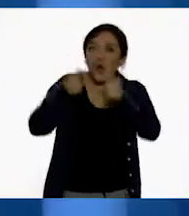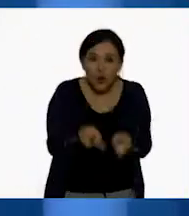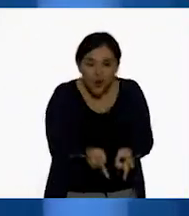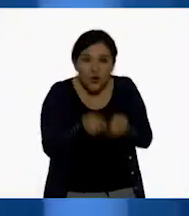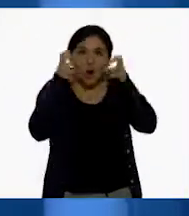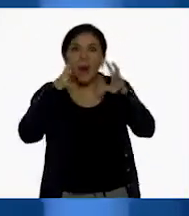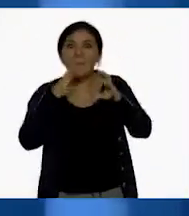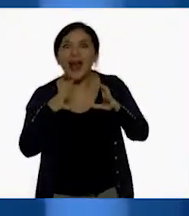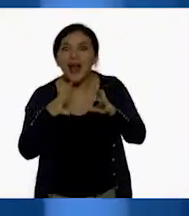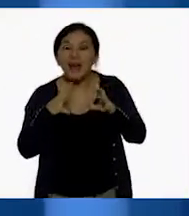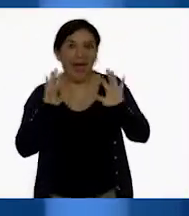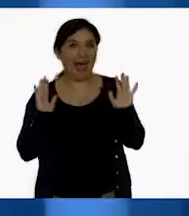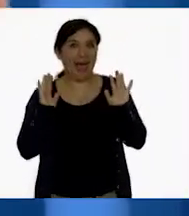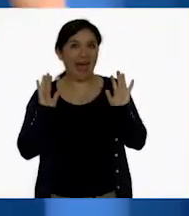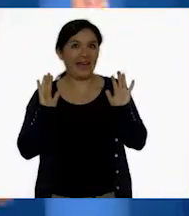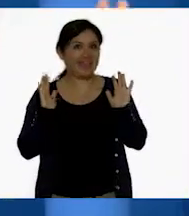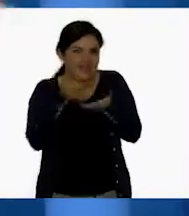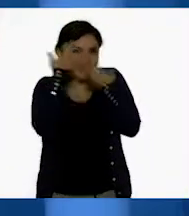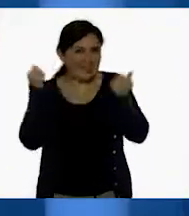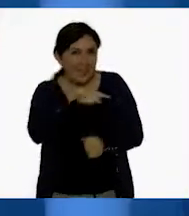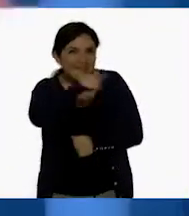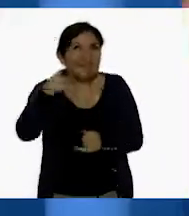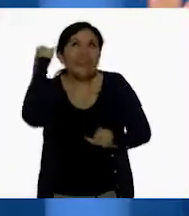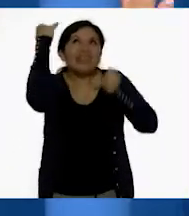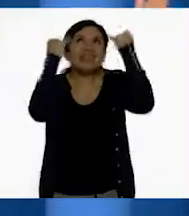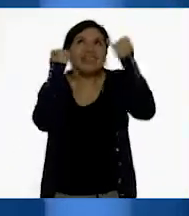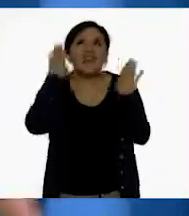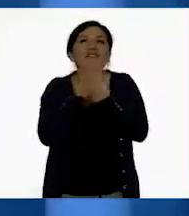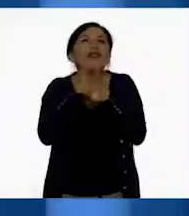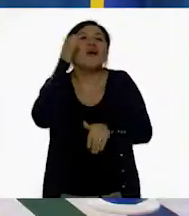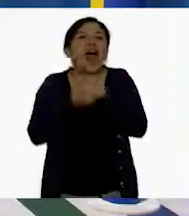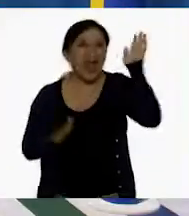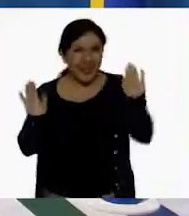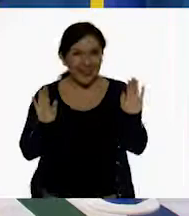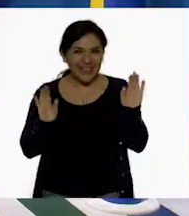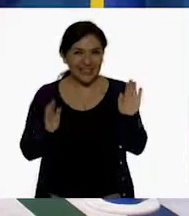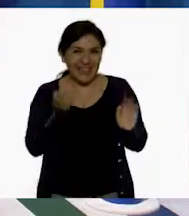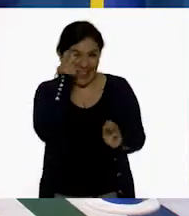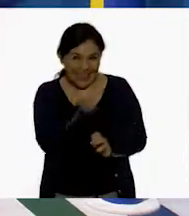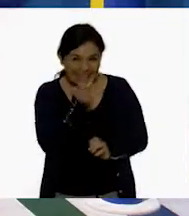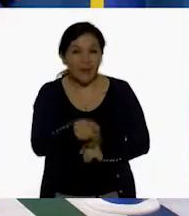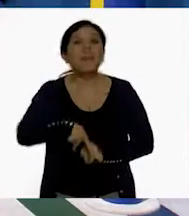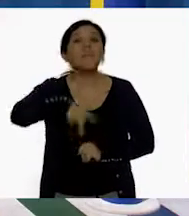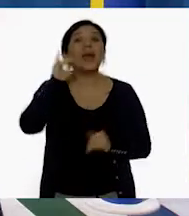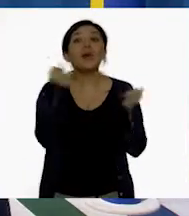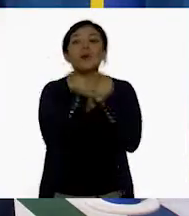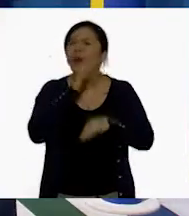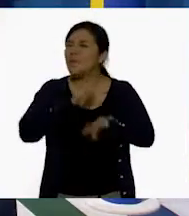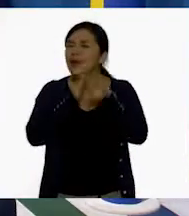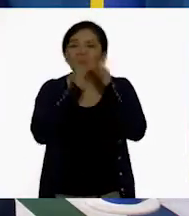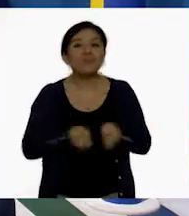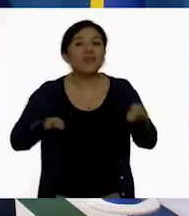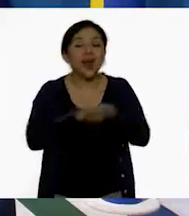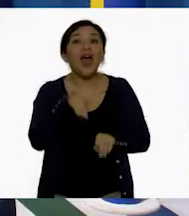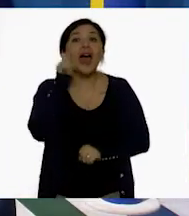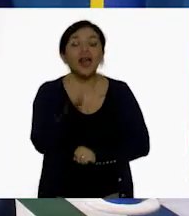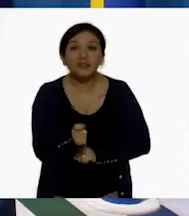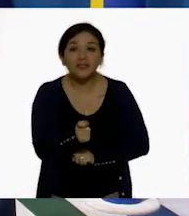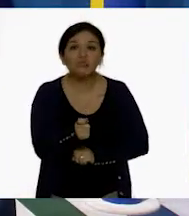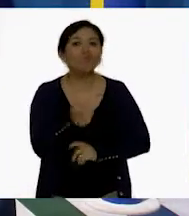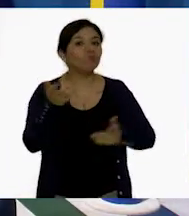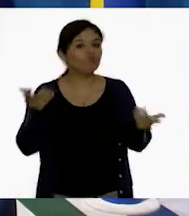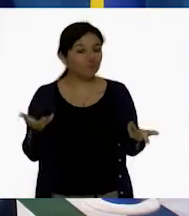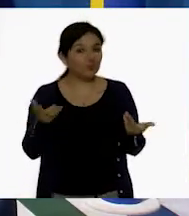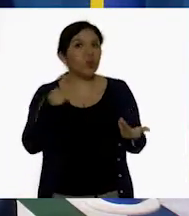balón? Bueno, de ustedes depende el final. Así es, pero además, lo más importante es